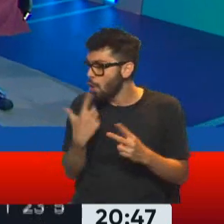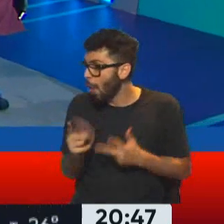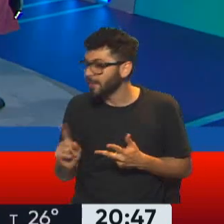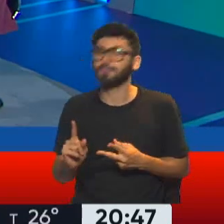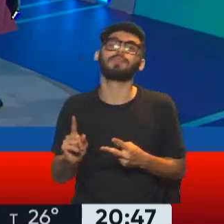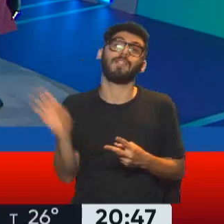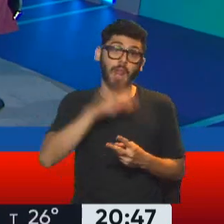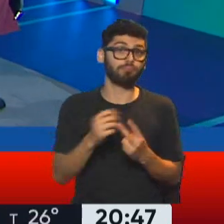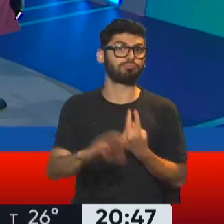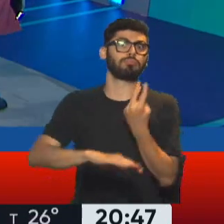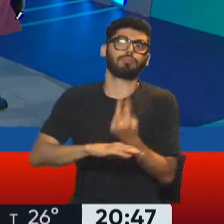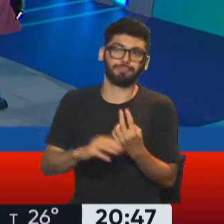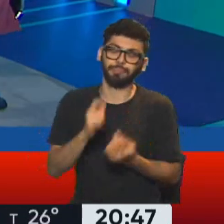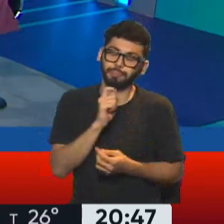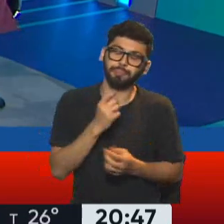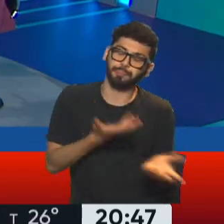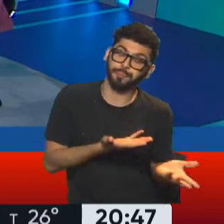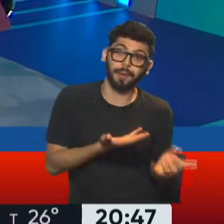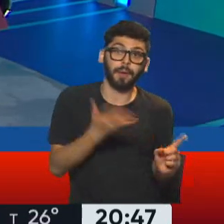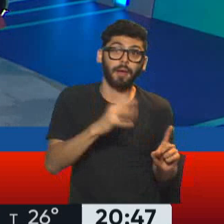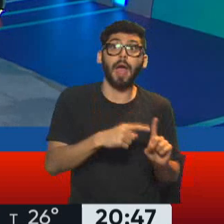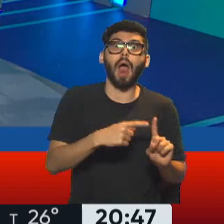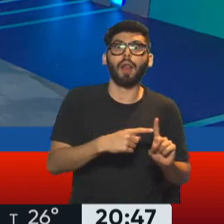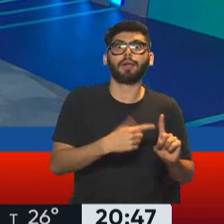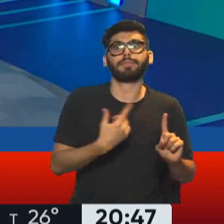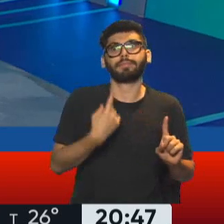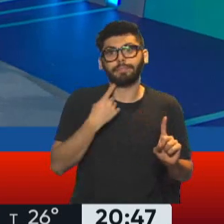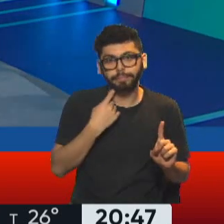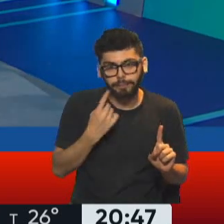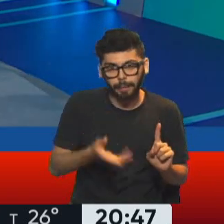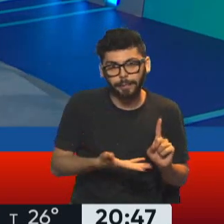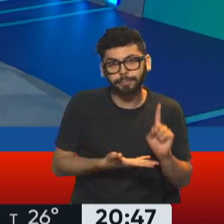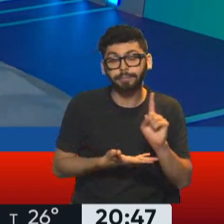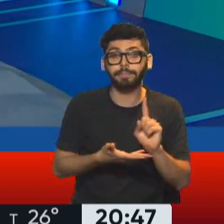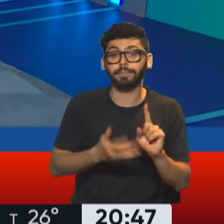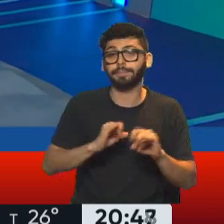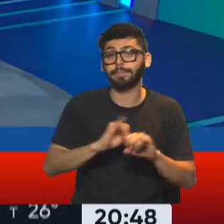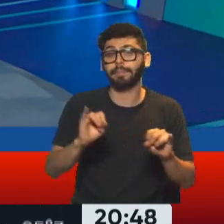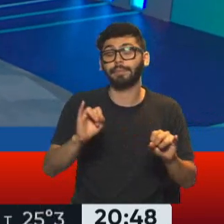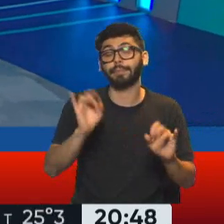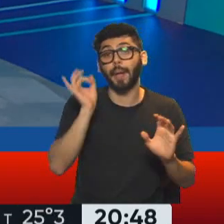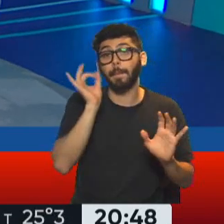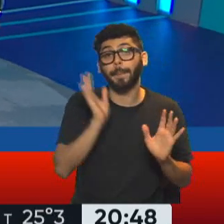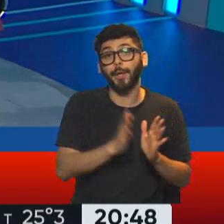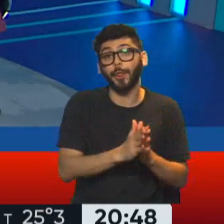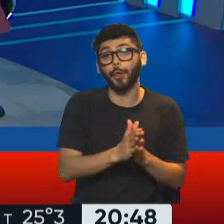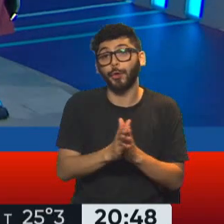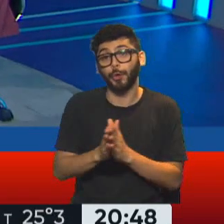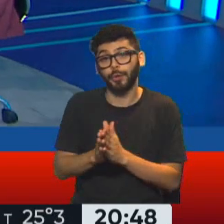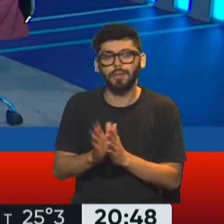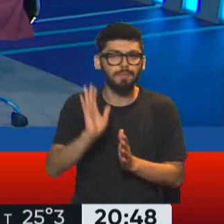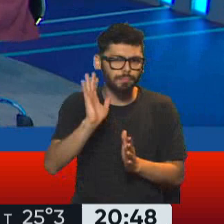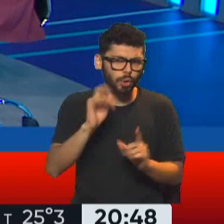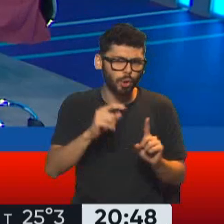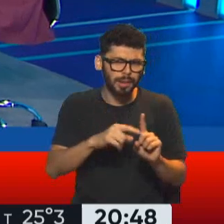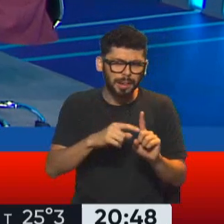Después de esto, tuvo que salir Mauricio Macri también a pedir disculpas, vamos a ponerlo en esos términos. Ahora, esto fue un acto que no lo